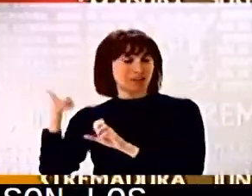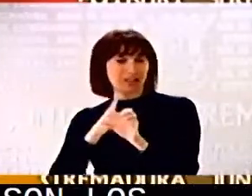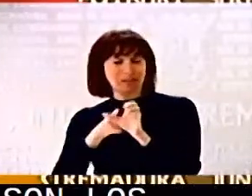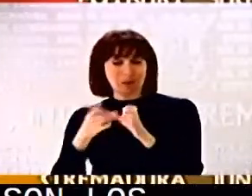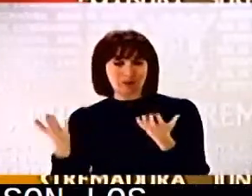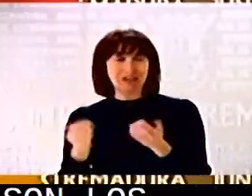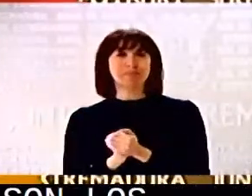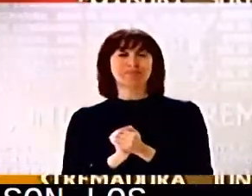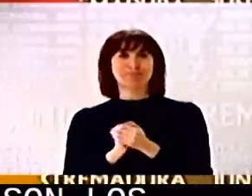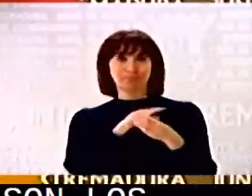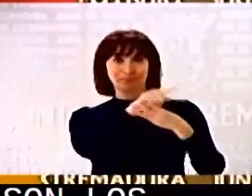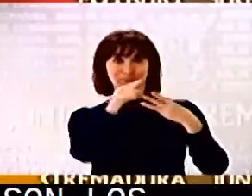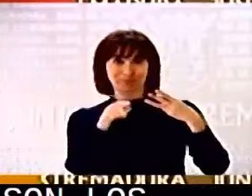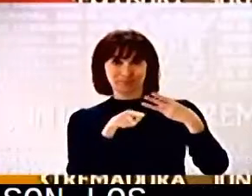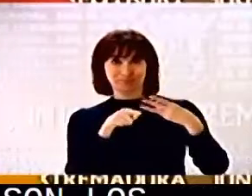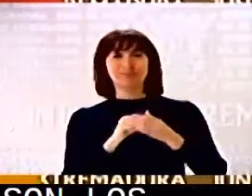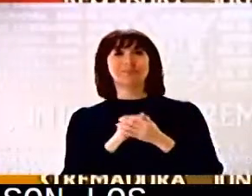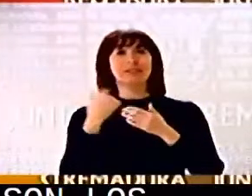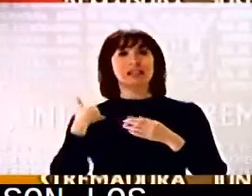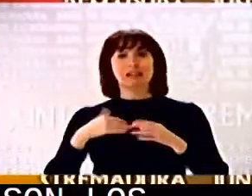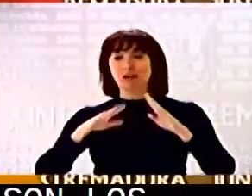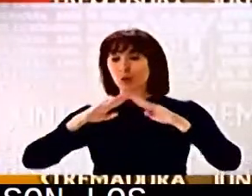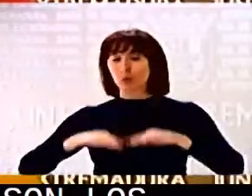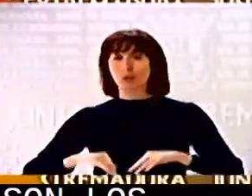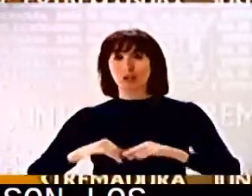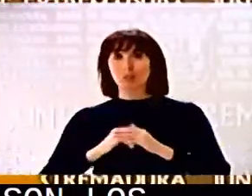extremeños. Y, en último lugar,